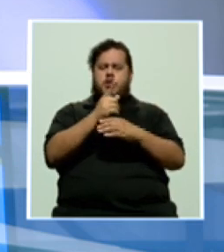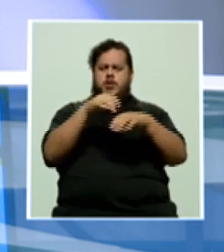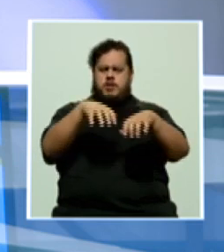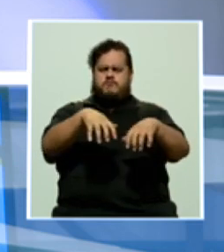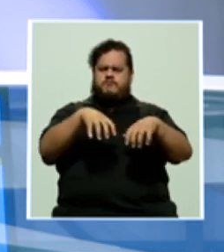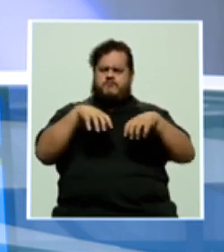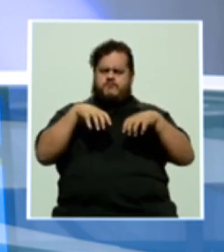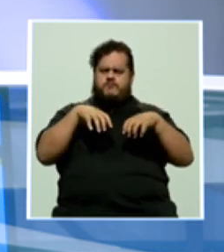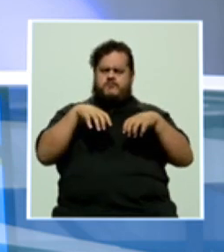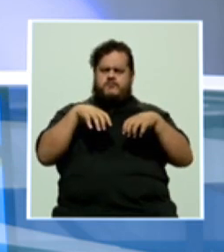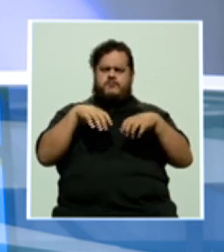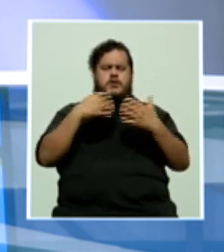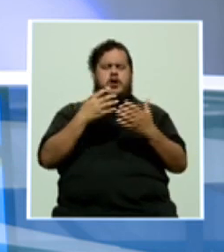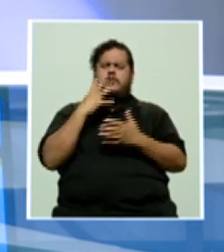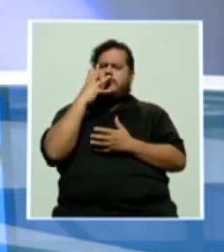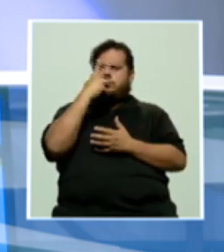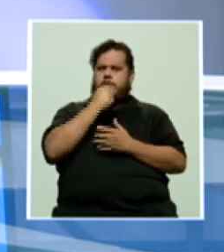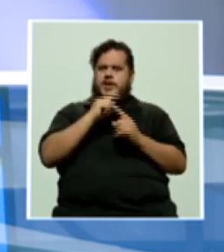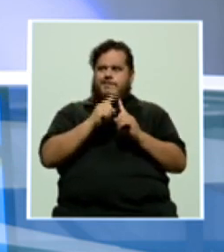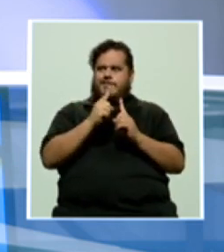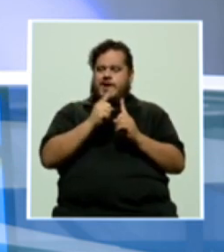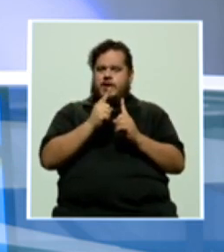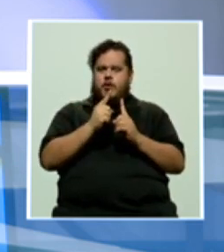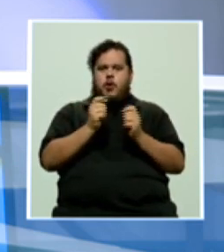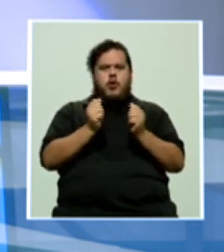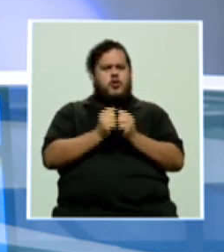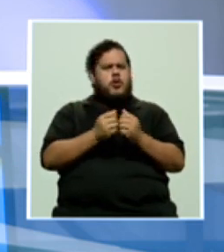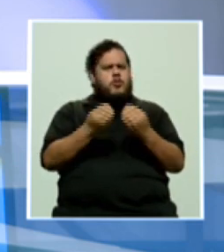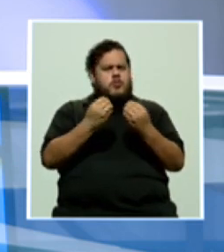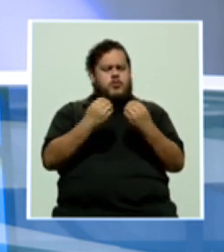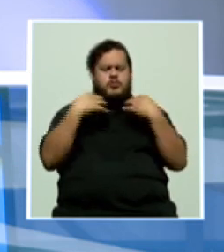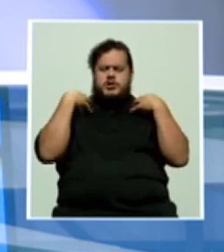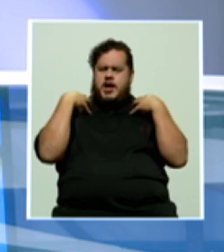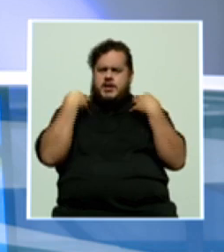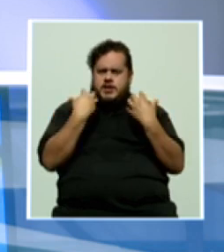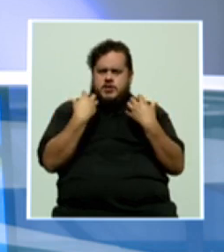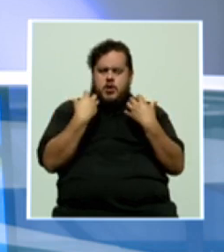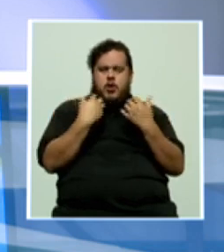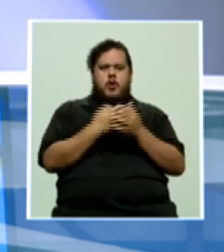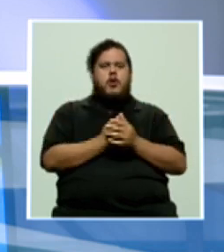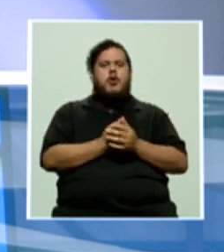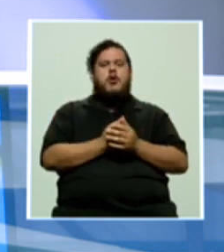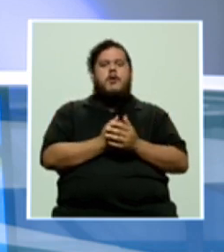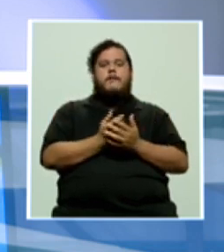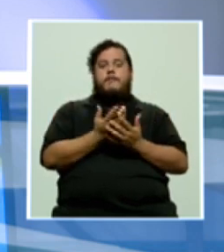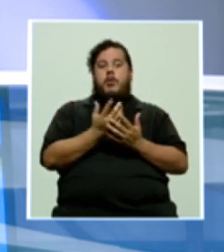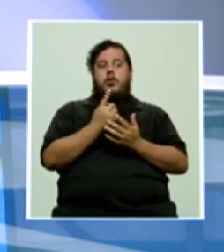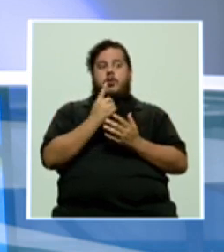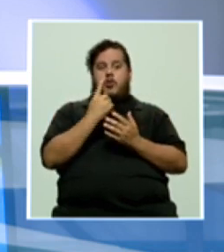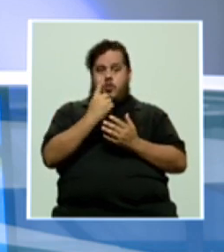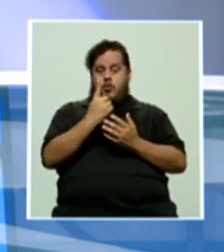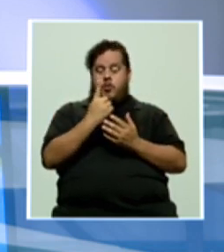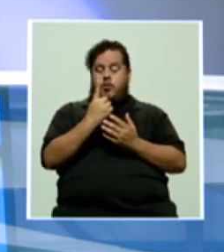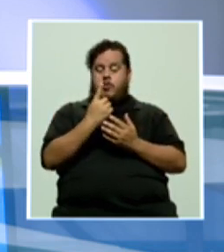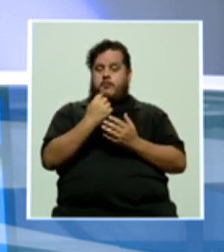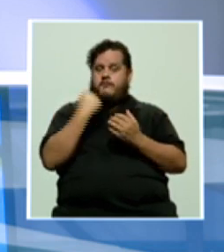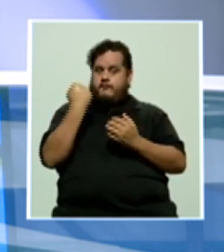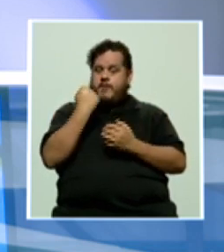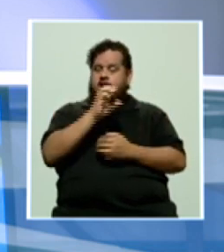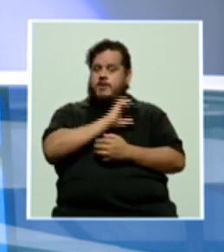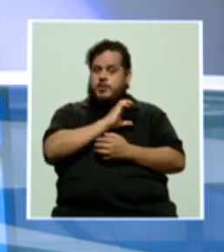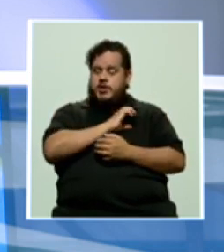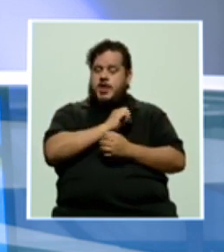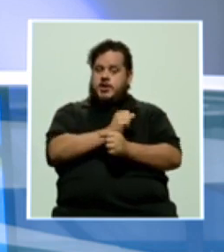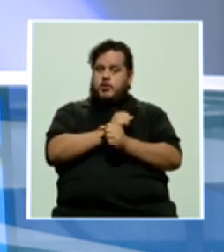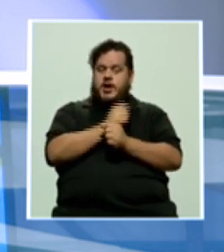muy emotiva, pero a la vez cargada de enorme tensión por un férreo operativo de seguridad que buscó